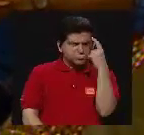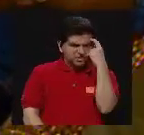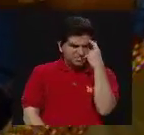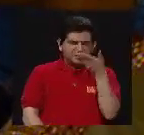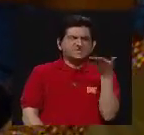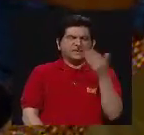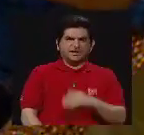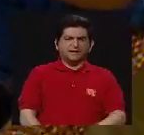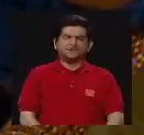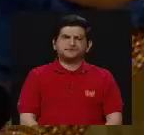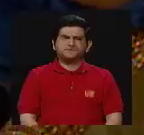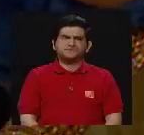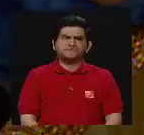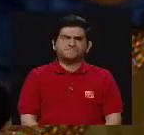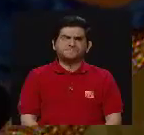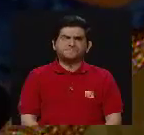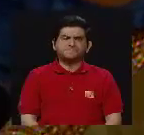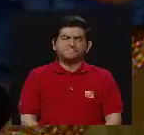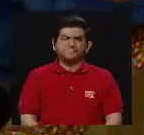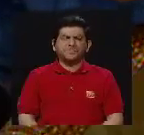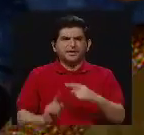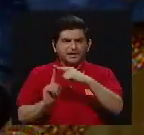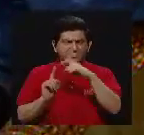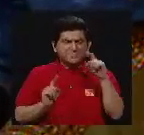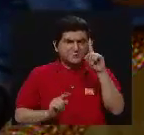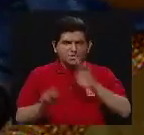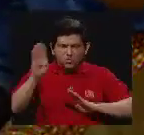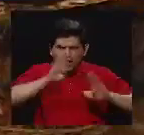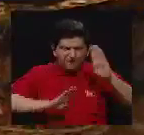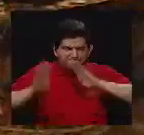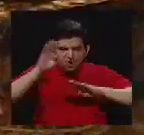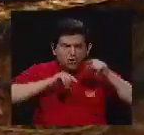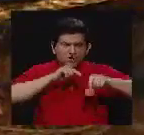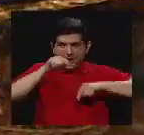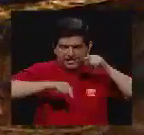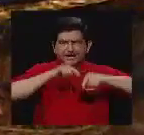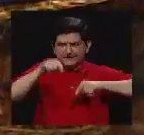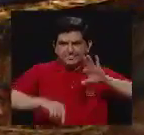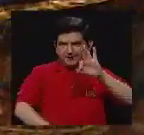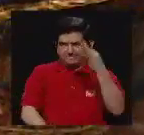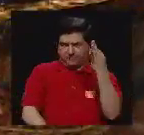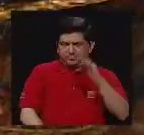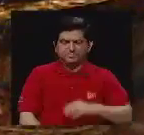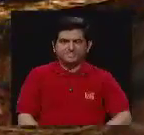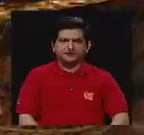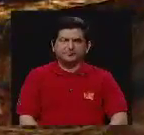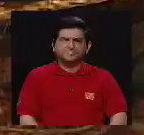qué te parece a vos, pero yo creo que desde una biología crítica, eso sí,